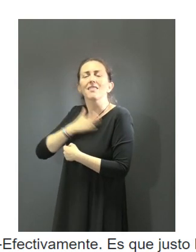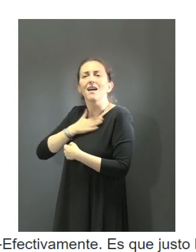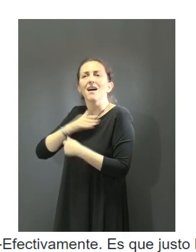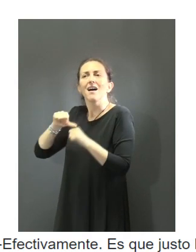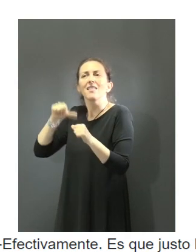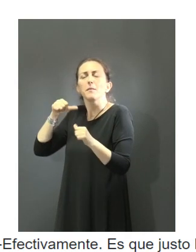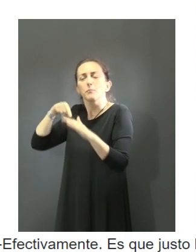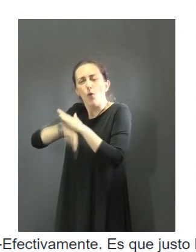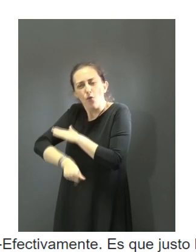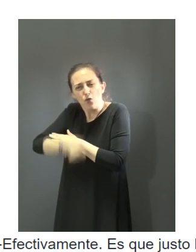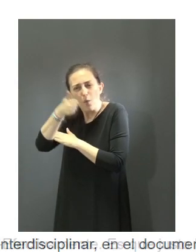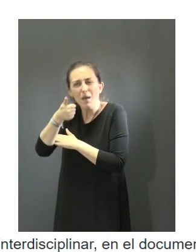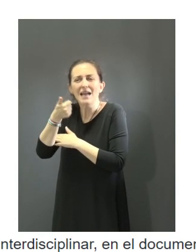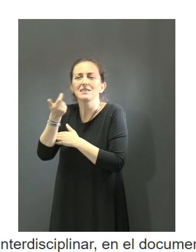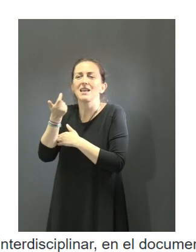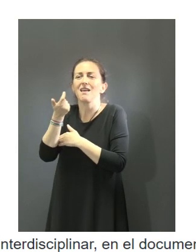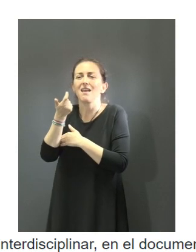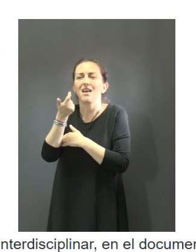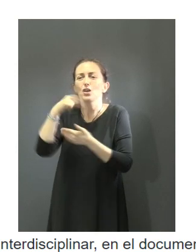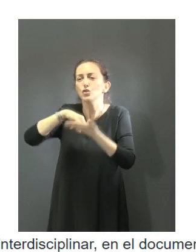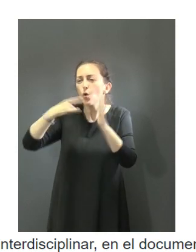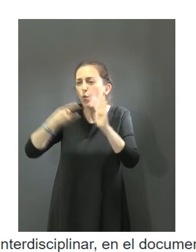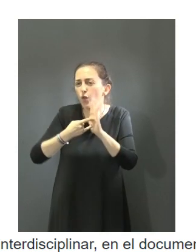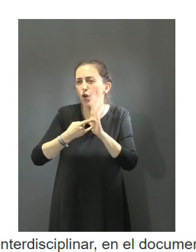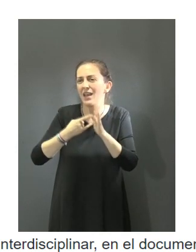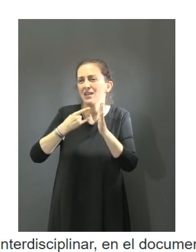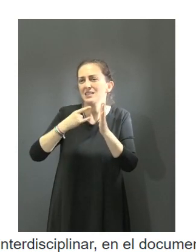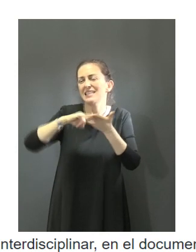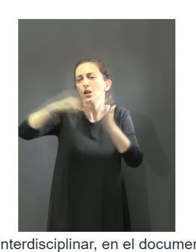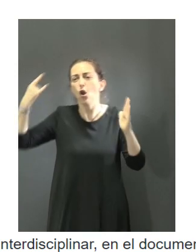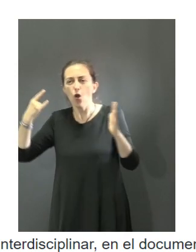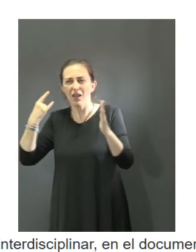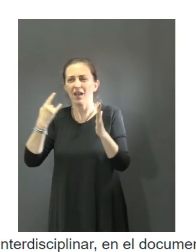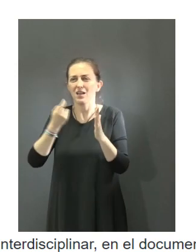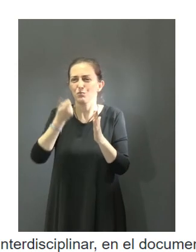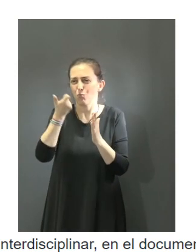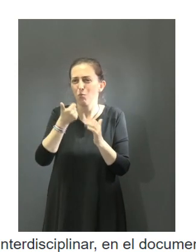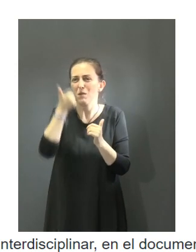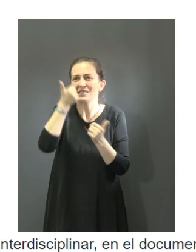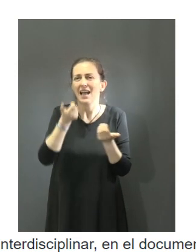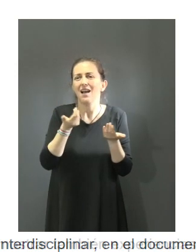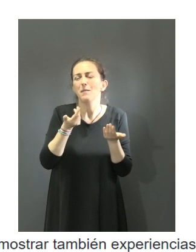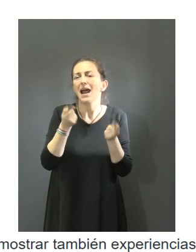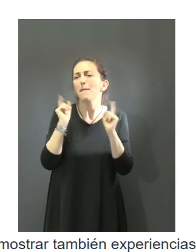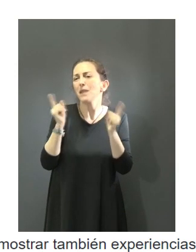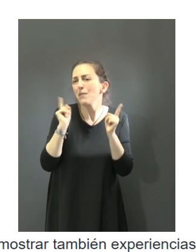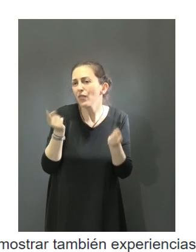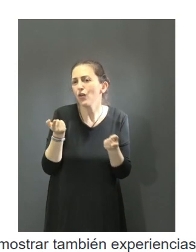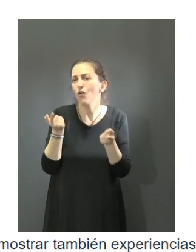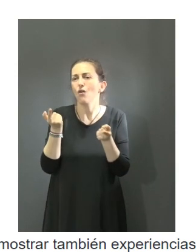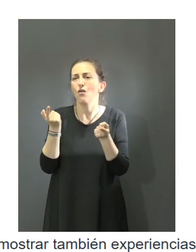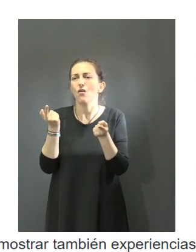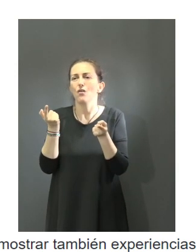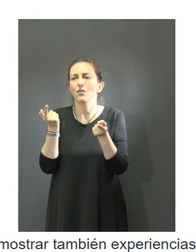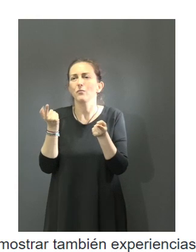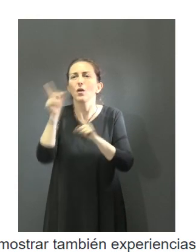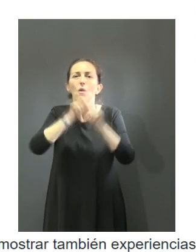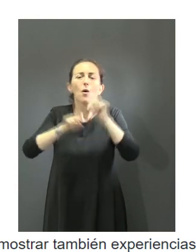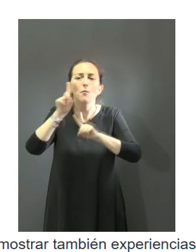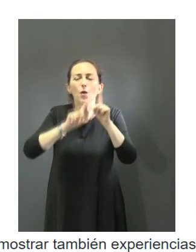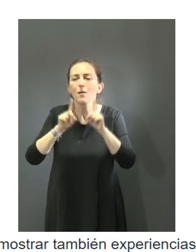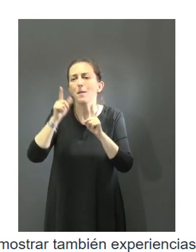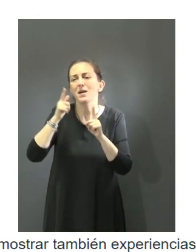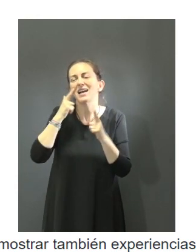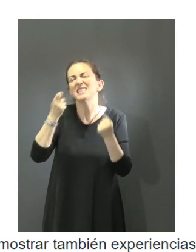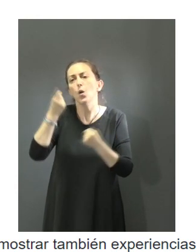de profundidad sobre el desarrollo de soluciones tecnológicas que puedan servir para la prevención y el abordaje de problemas en